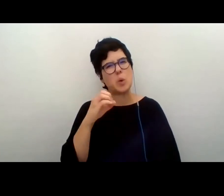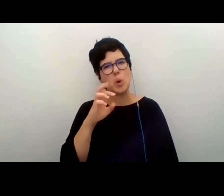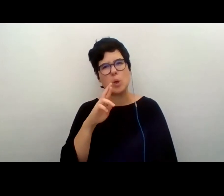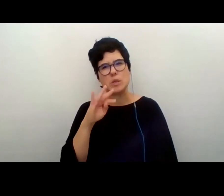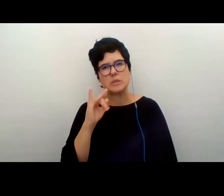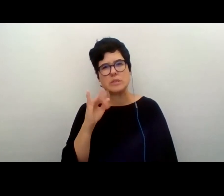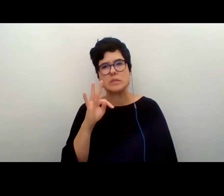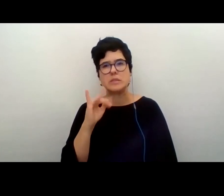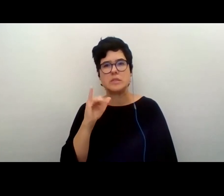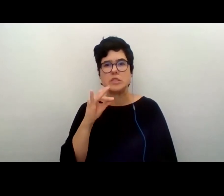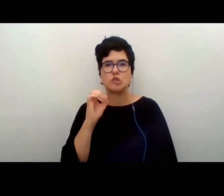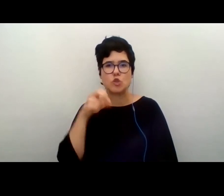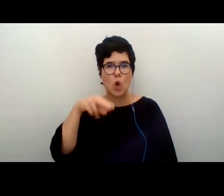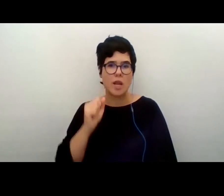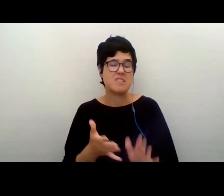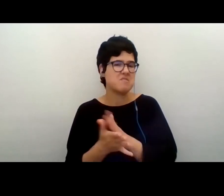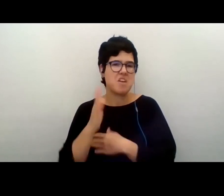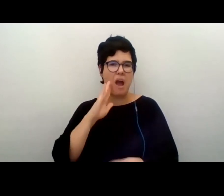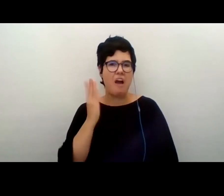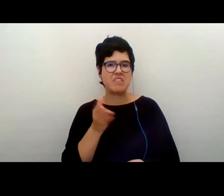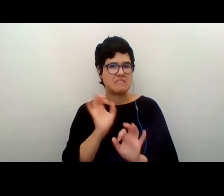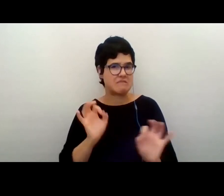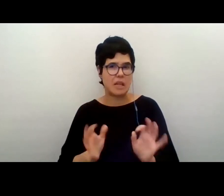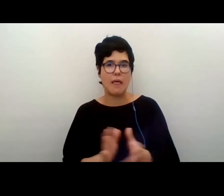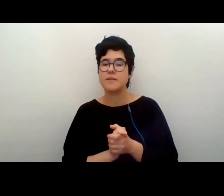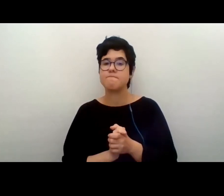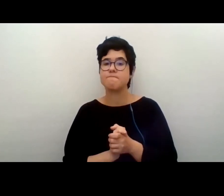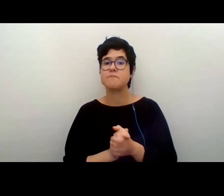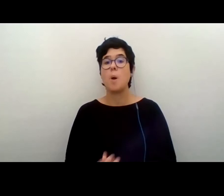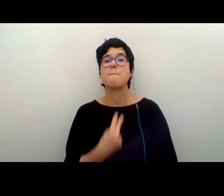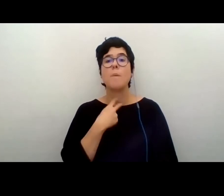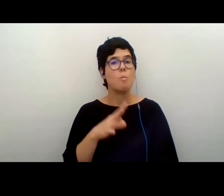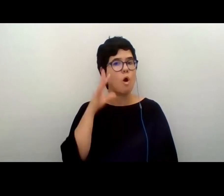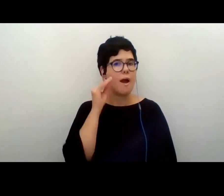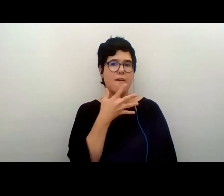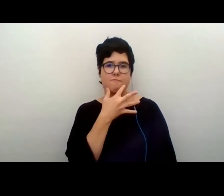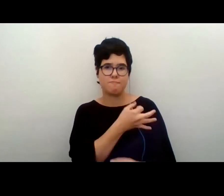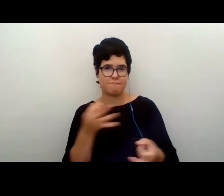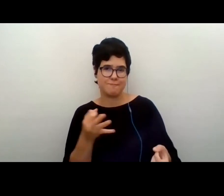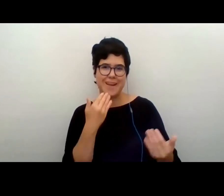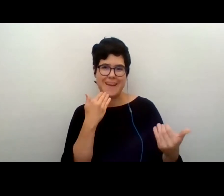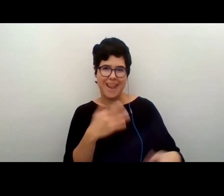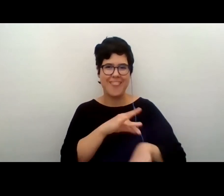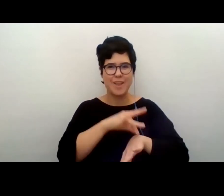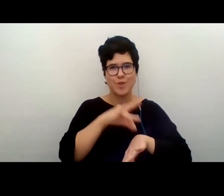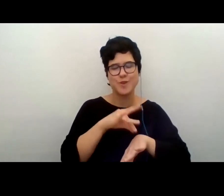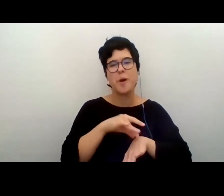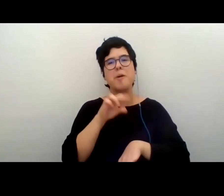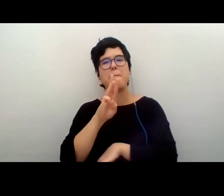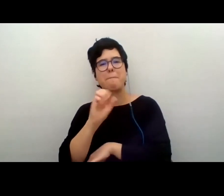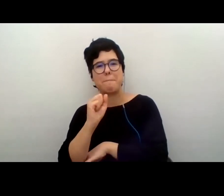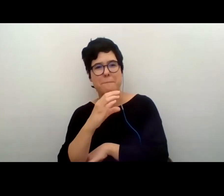ver. Vale, fantástico, doctor Paco. Y también